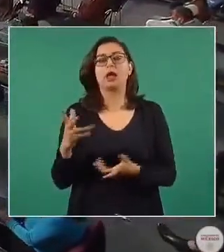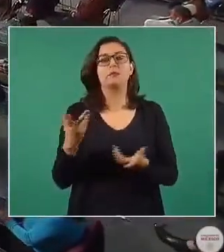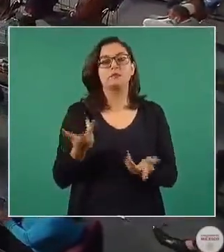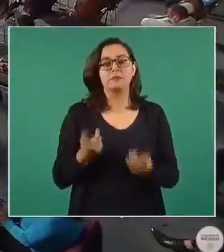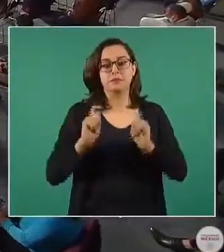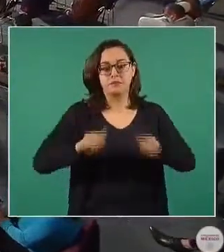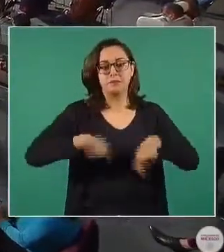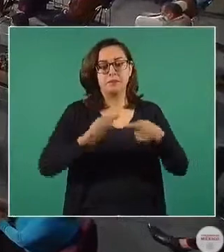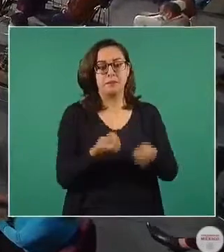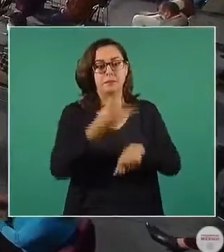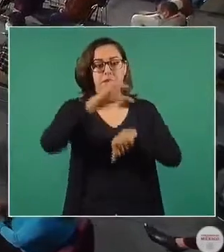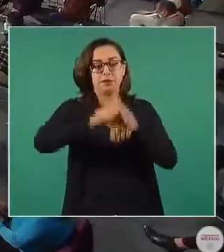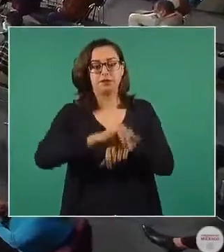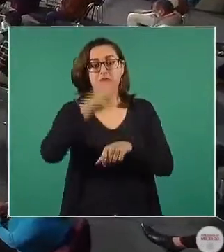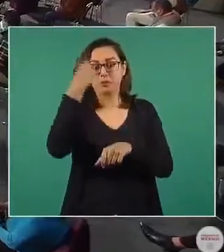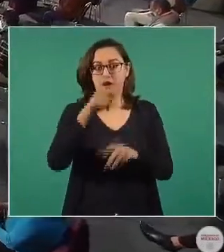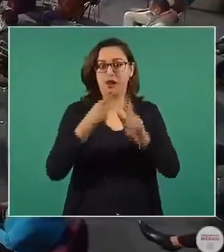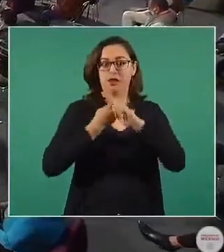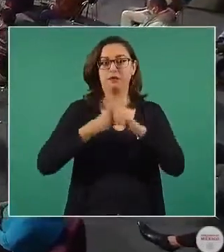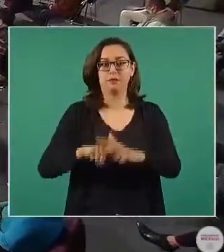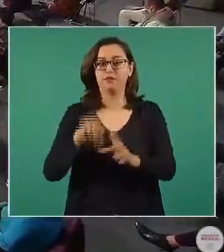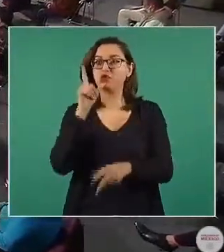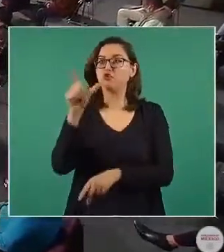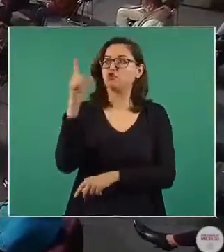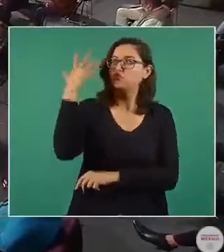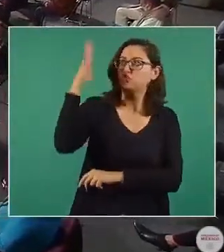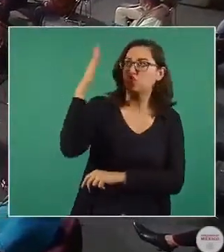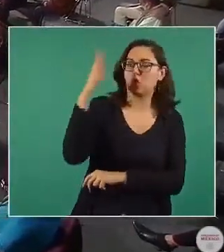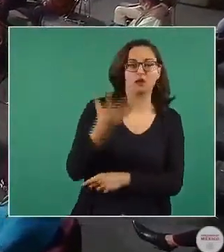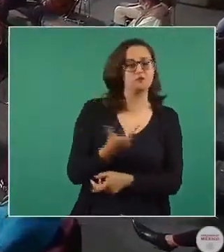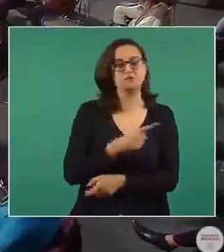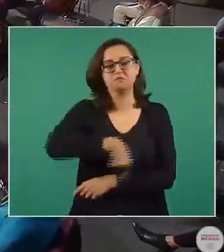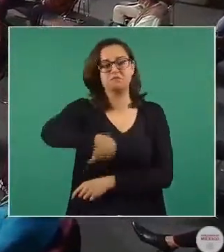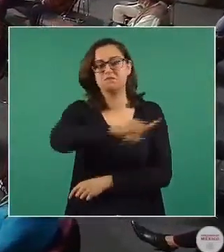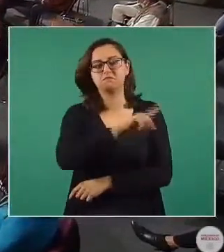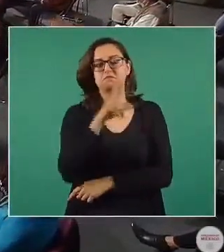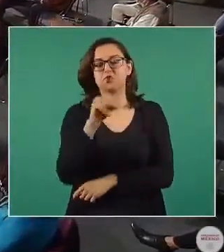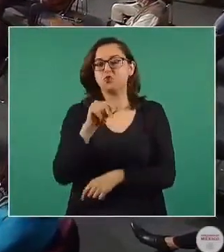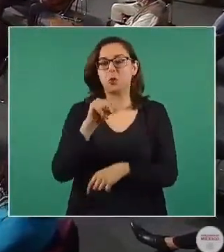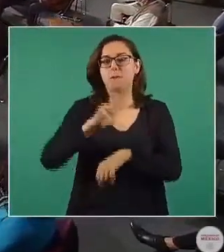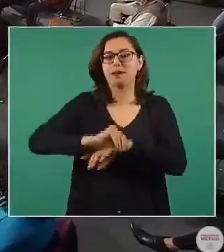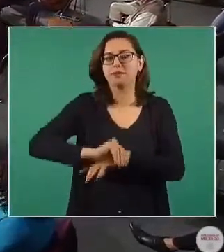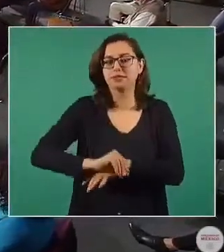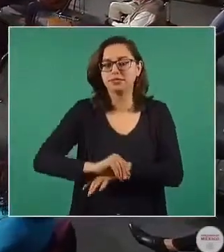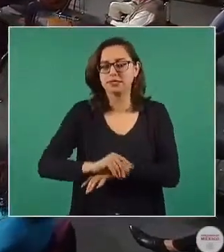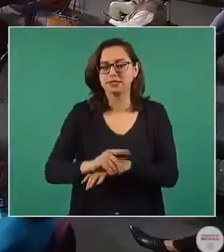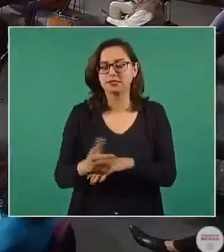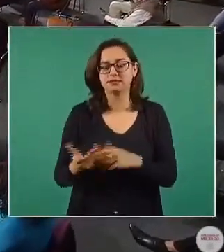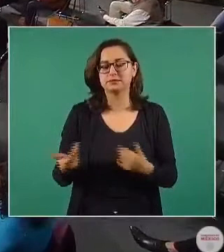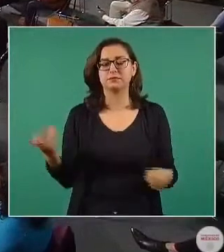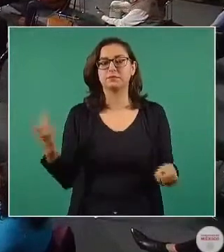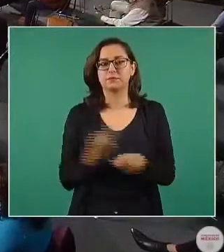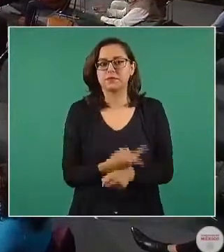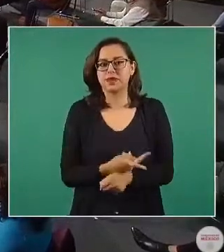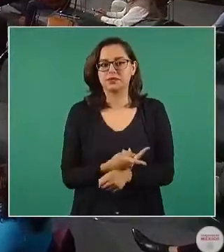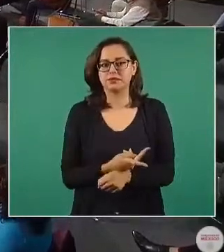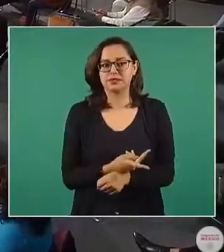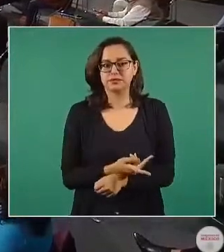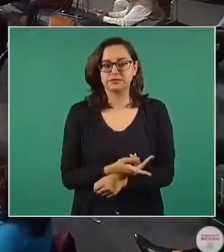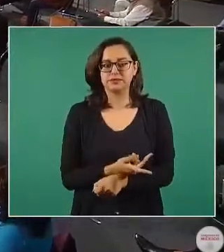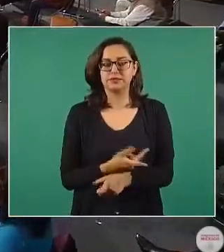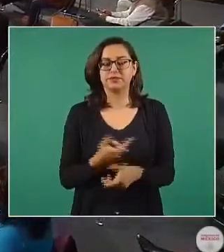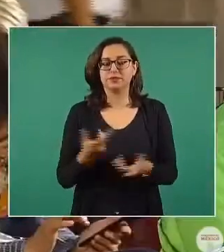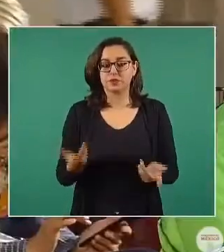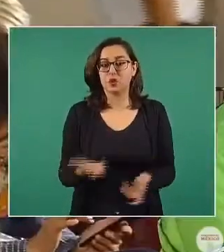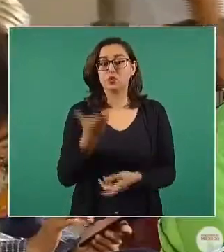pública hecha por el gobierno de Baja California, en la que intervinieron 17 participantes. Usted, no sé si le